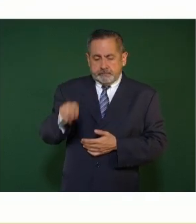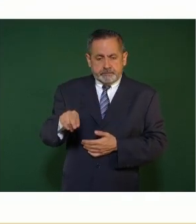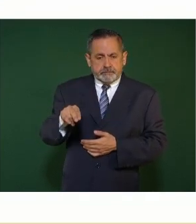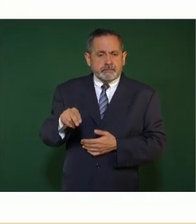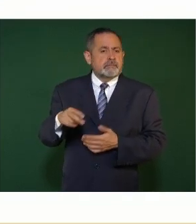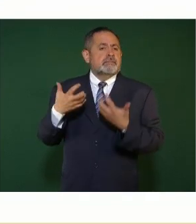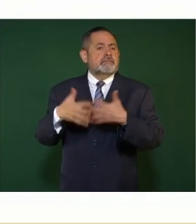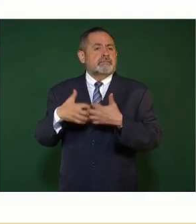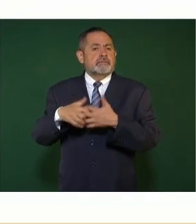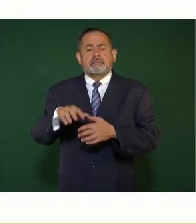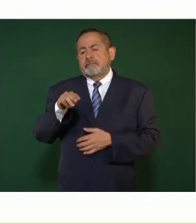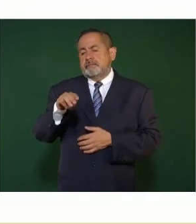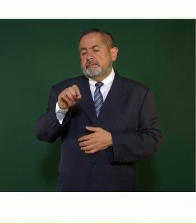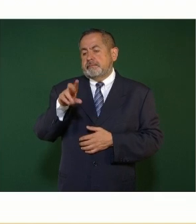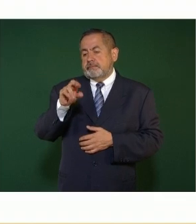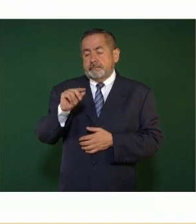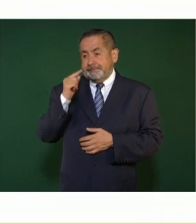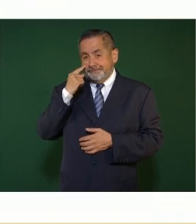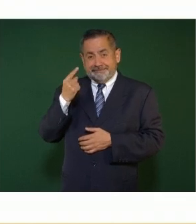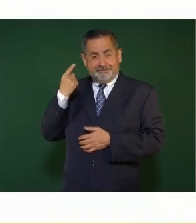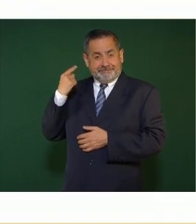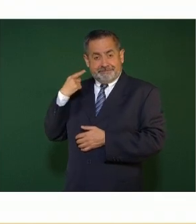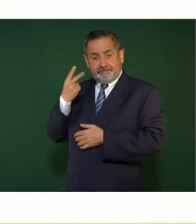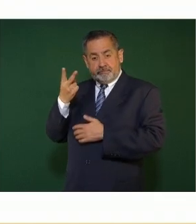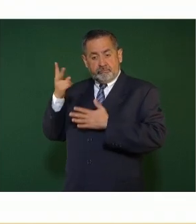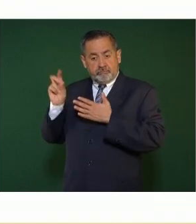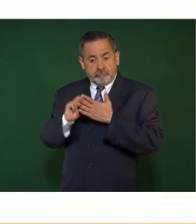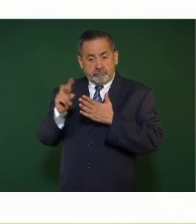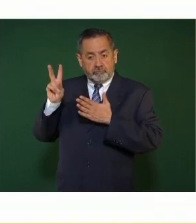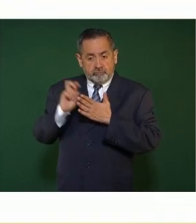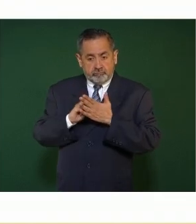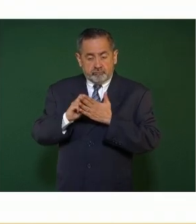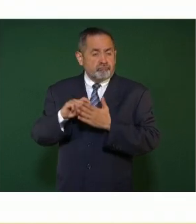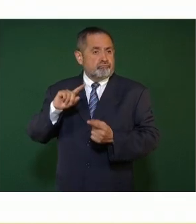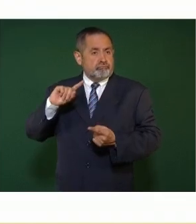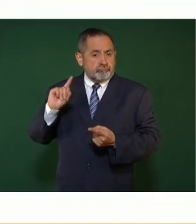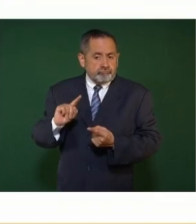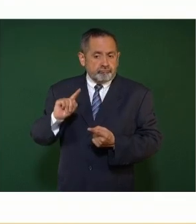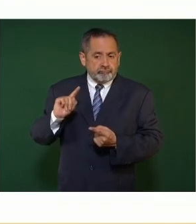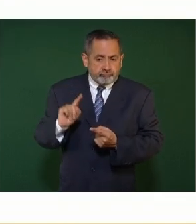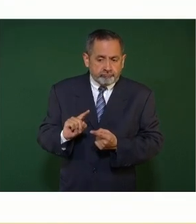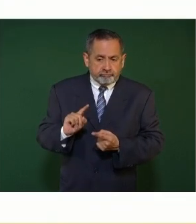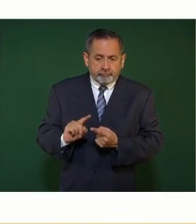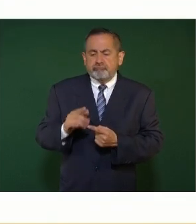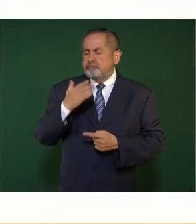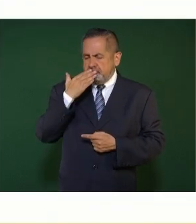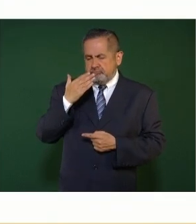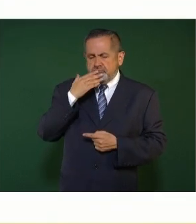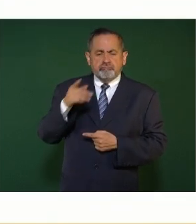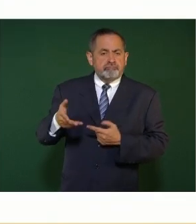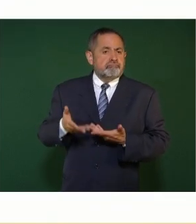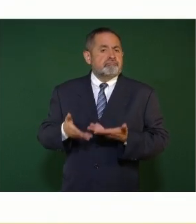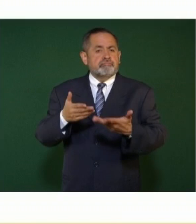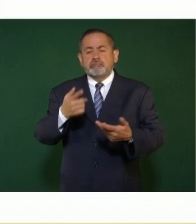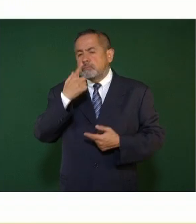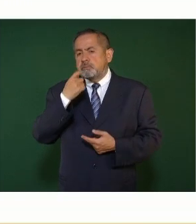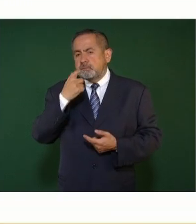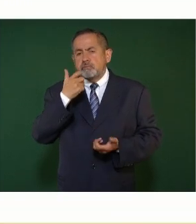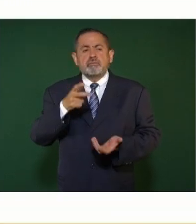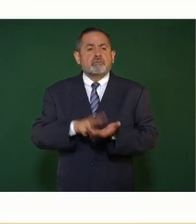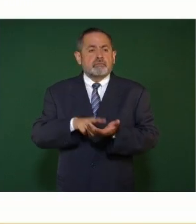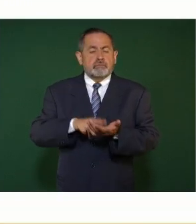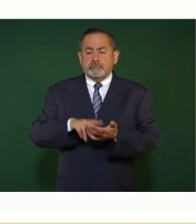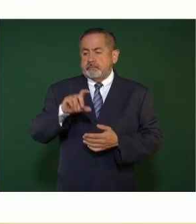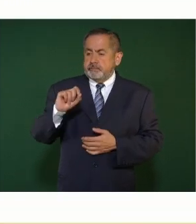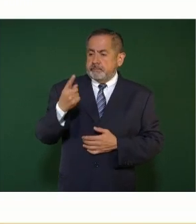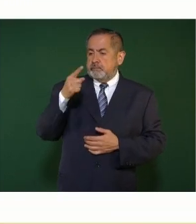además me permito reconocer que en los últimos 2 meses ha tenido una tendencia importante a la baja en sus precios, ofreció el litro de roja en 21